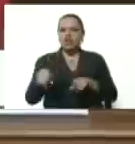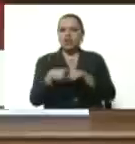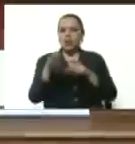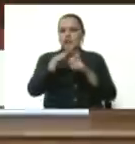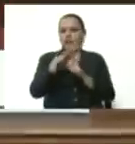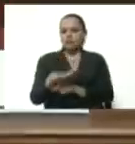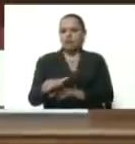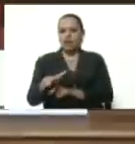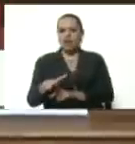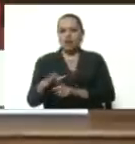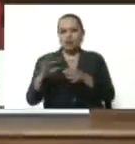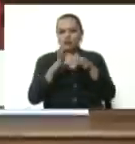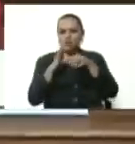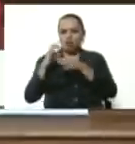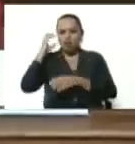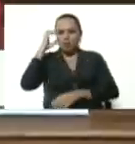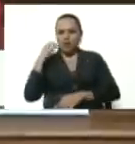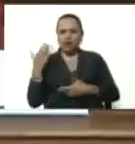Unión Europea.